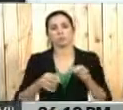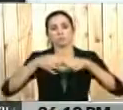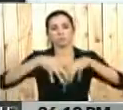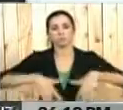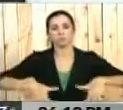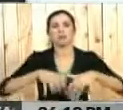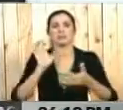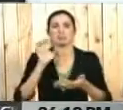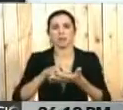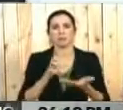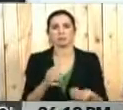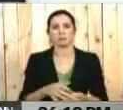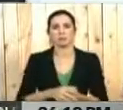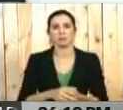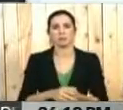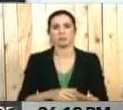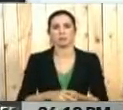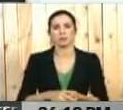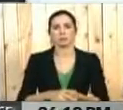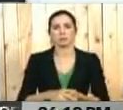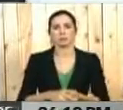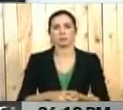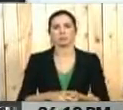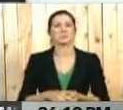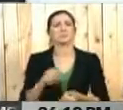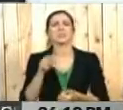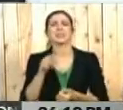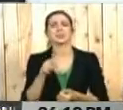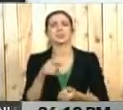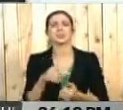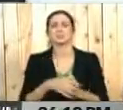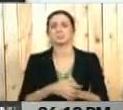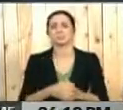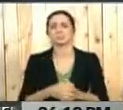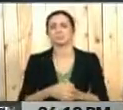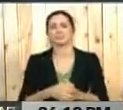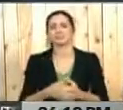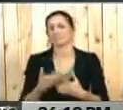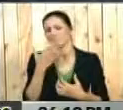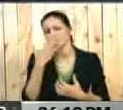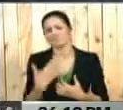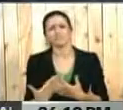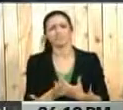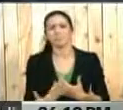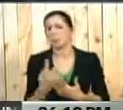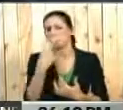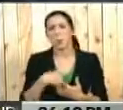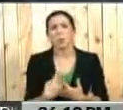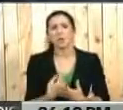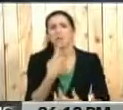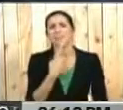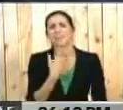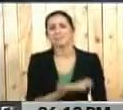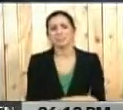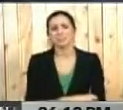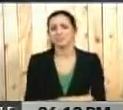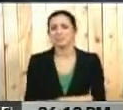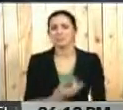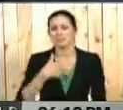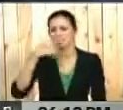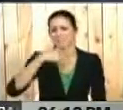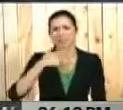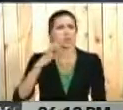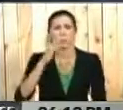tal manera que eso no... Ese es un argumento muy menguado, muy pobre. No es un argumento